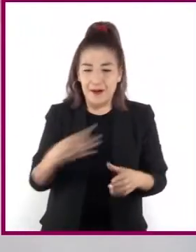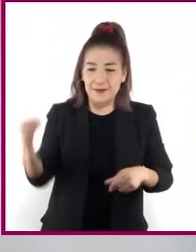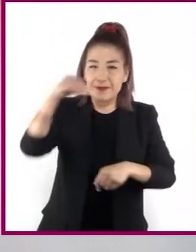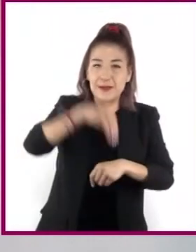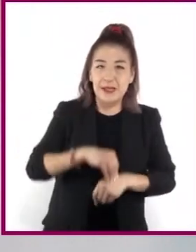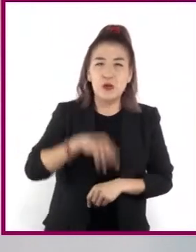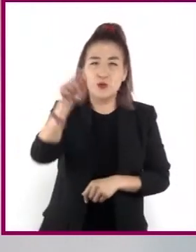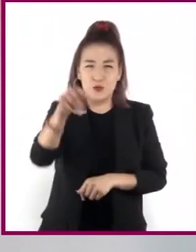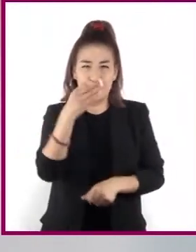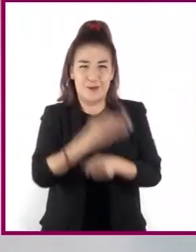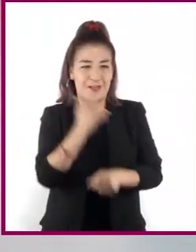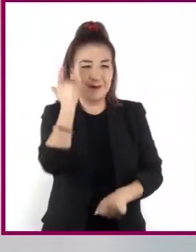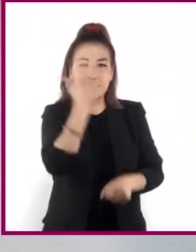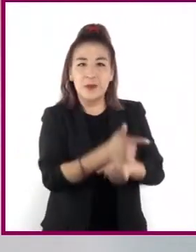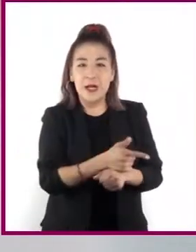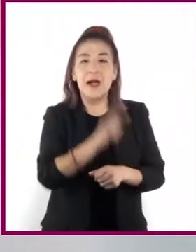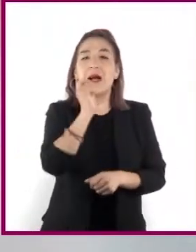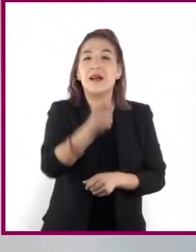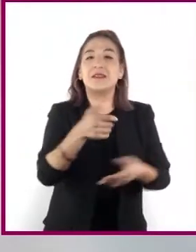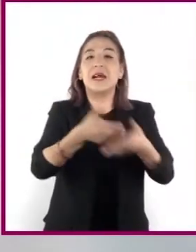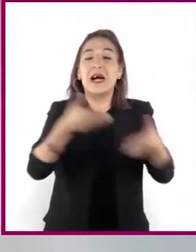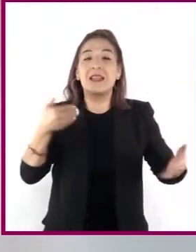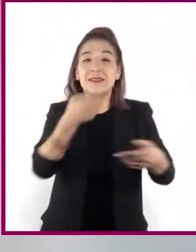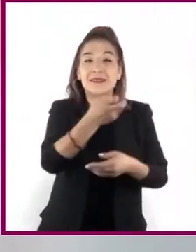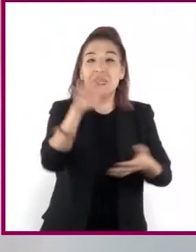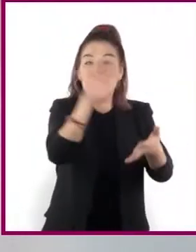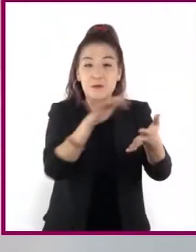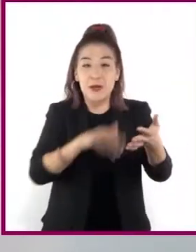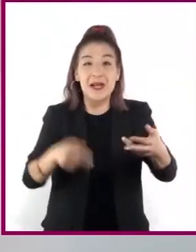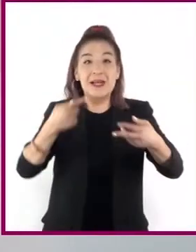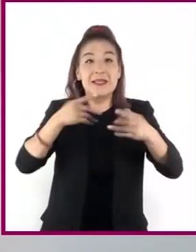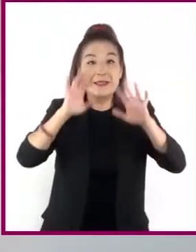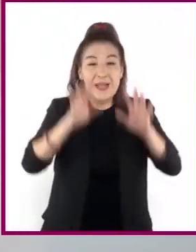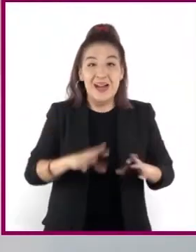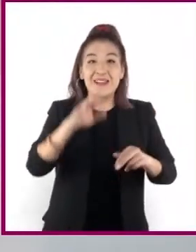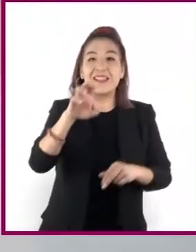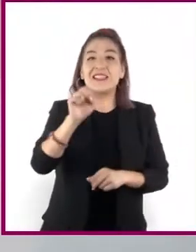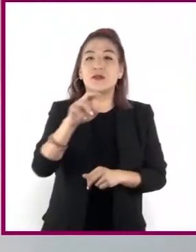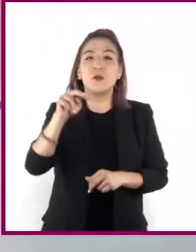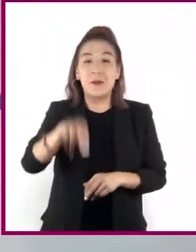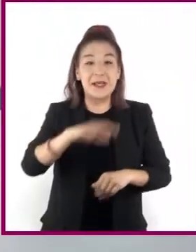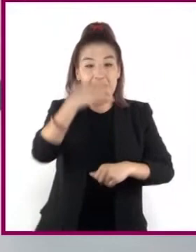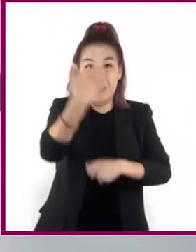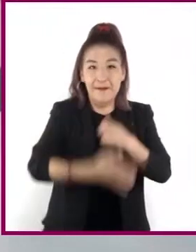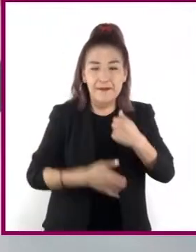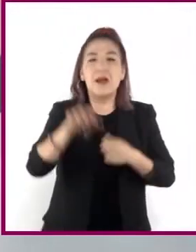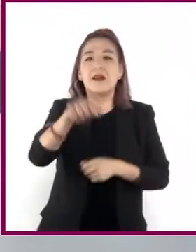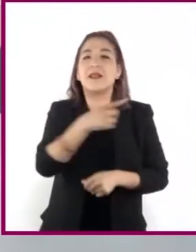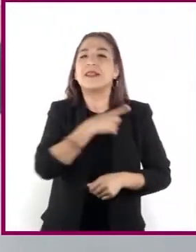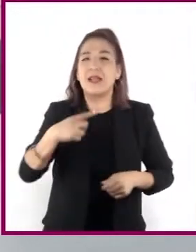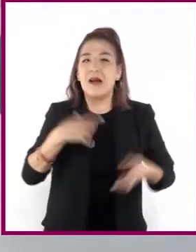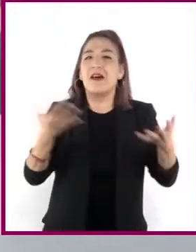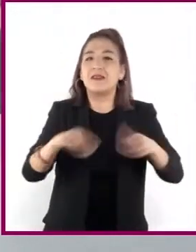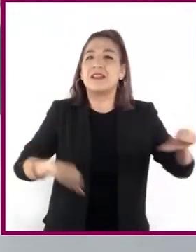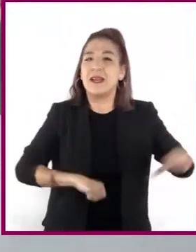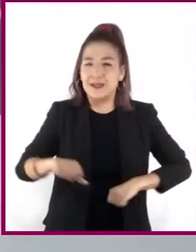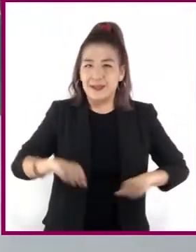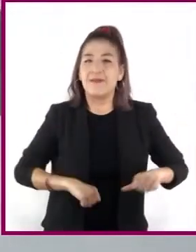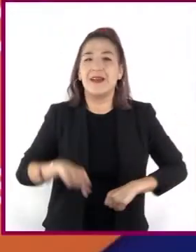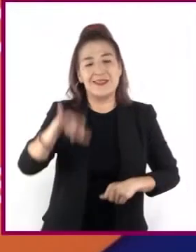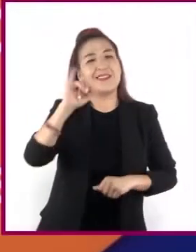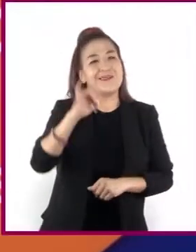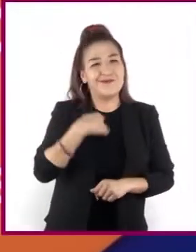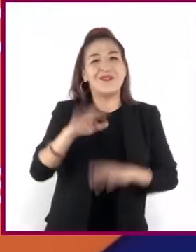Si te percataste, antes de tener el resumen terminado, se debieron haber realizado algunas acciones. Sí,